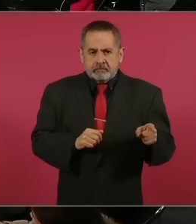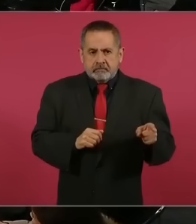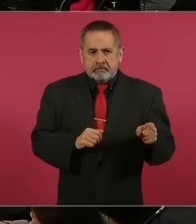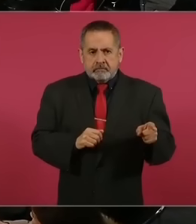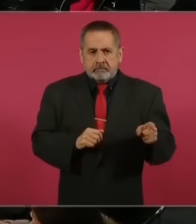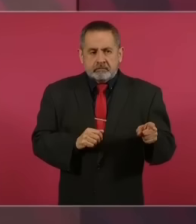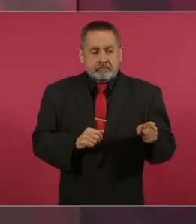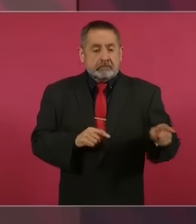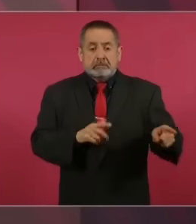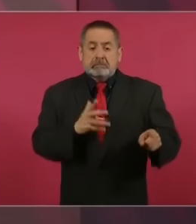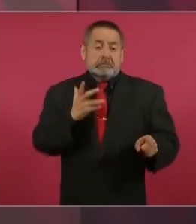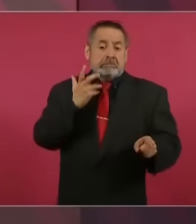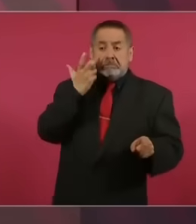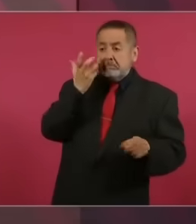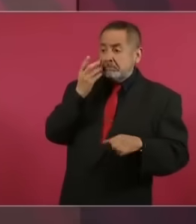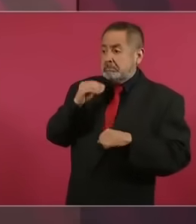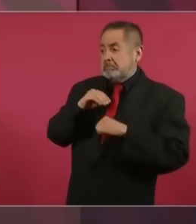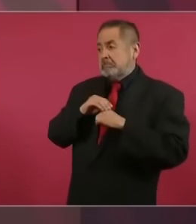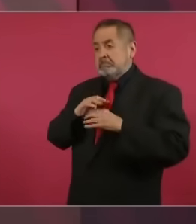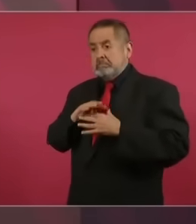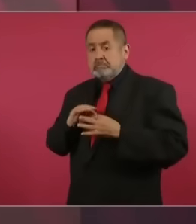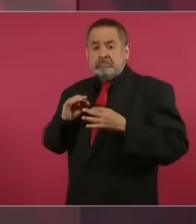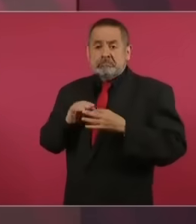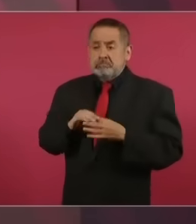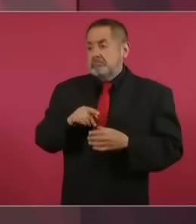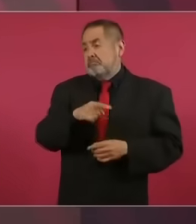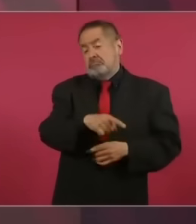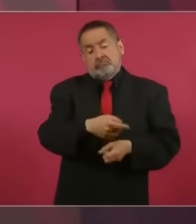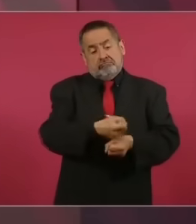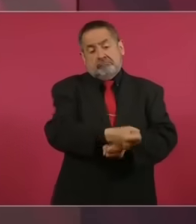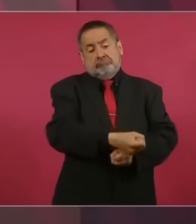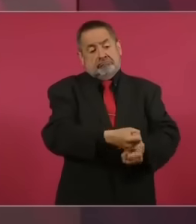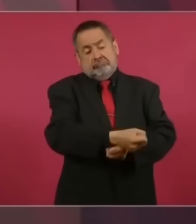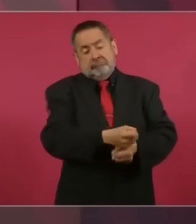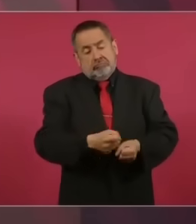el argumento de que habían sido torturados.